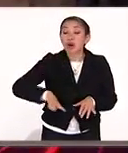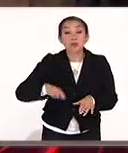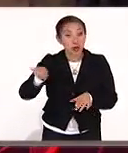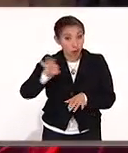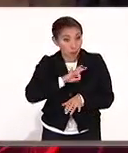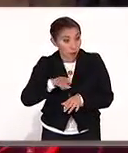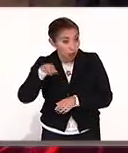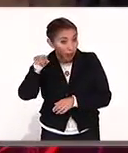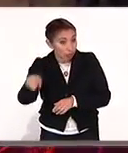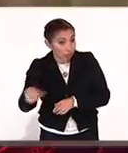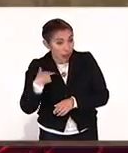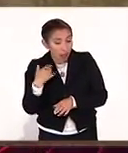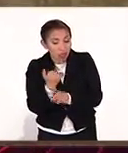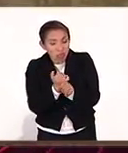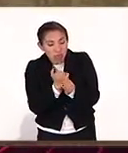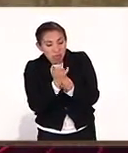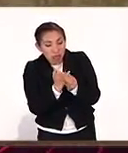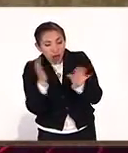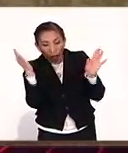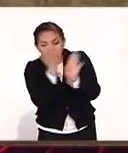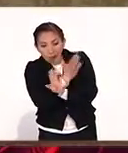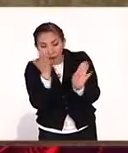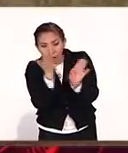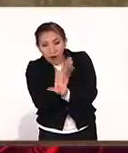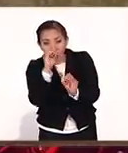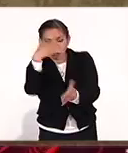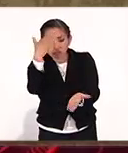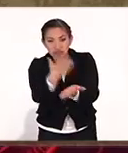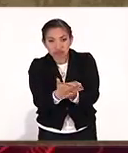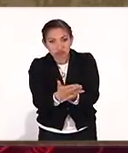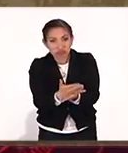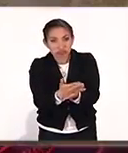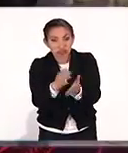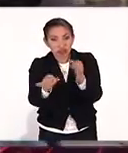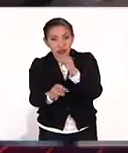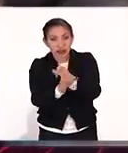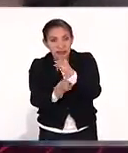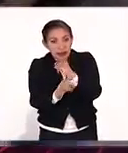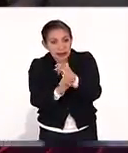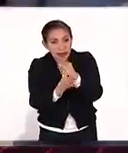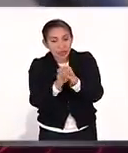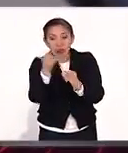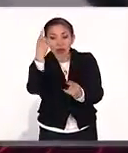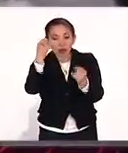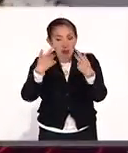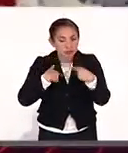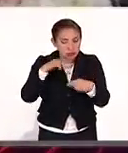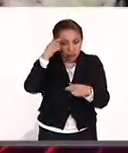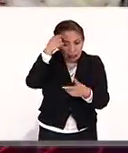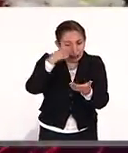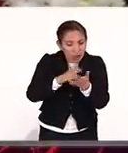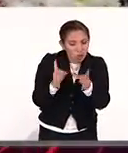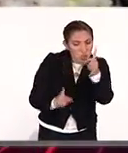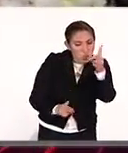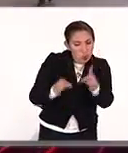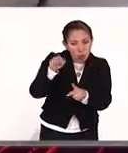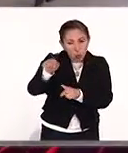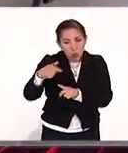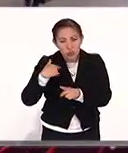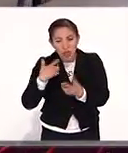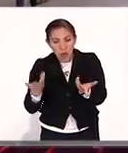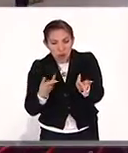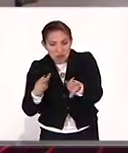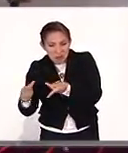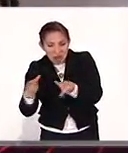para poder husmear, seguir o de plano bloquear las páginas o cuentas de algunos ciudadanos que pudieran tener cierto tipo de